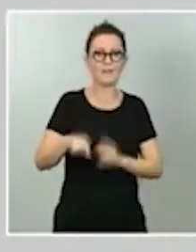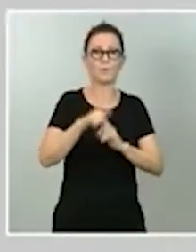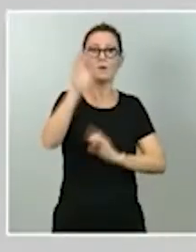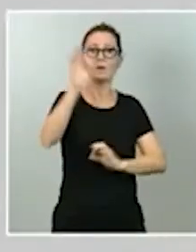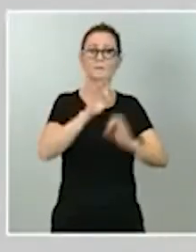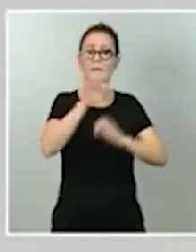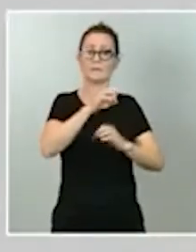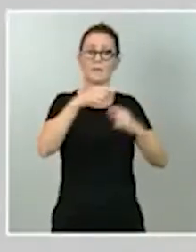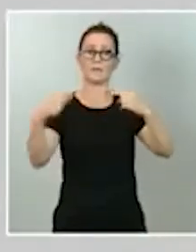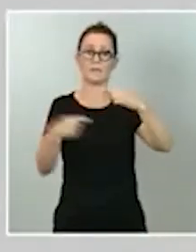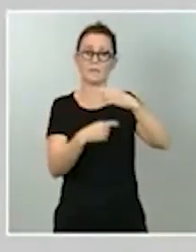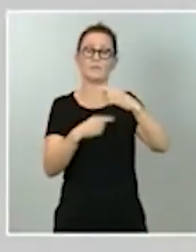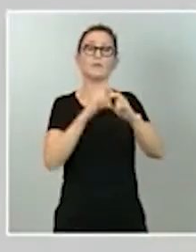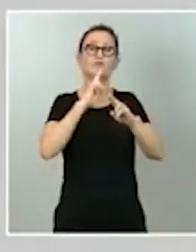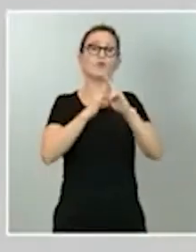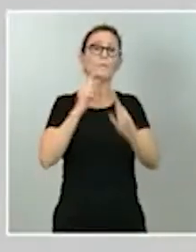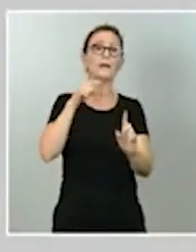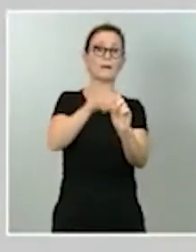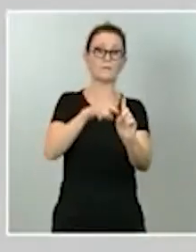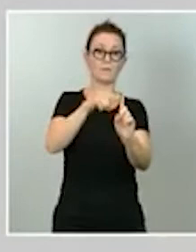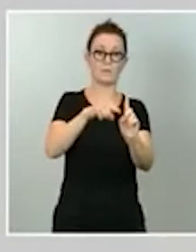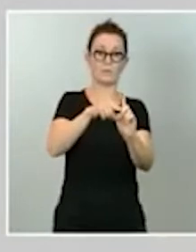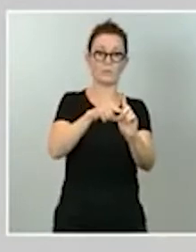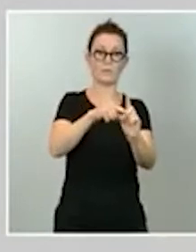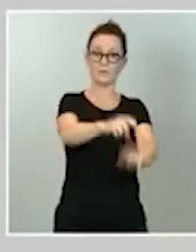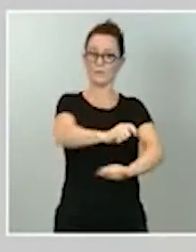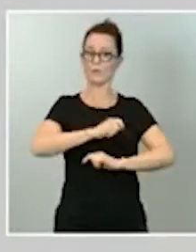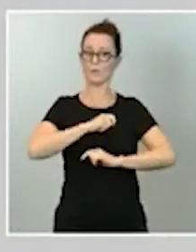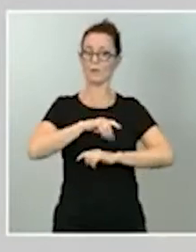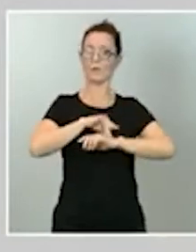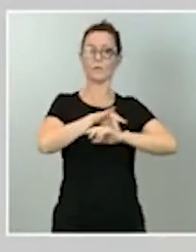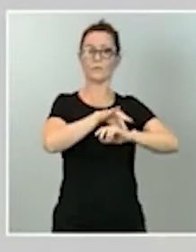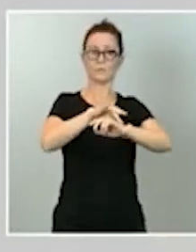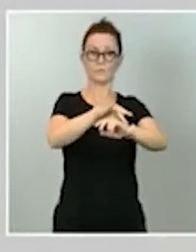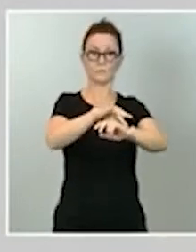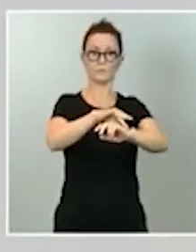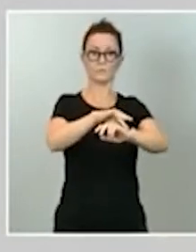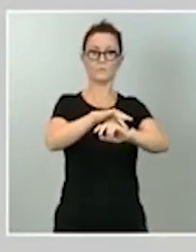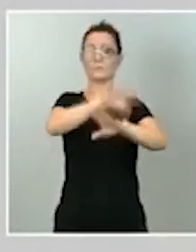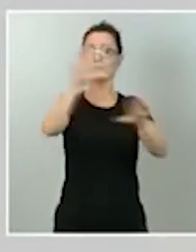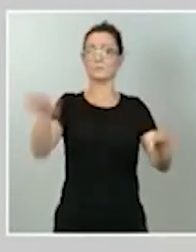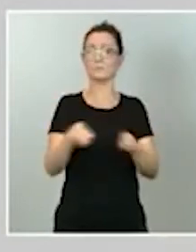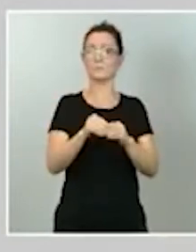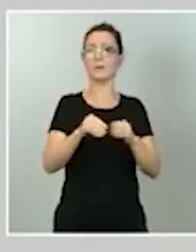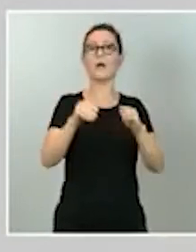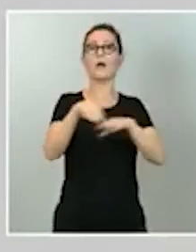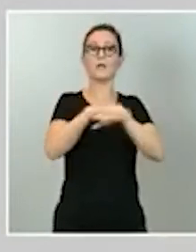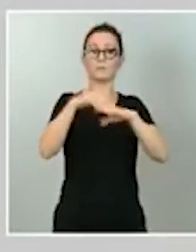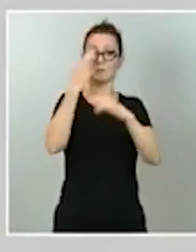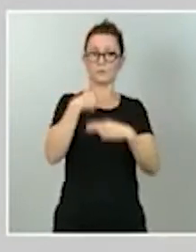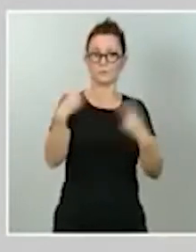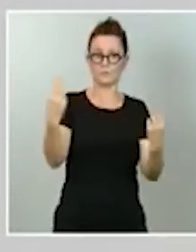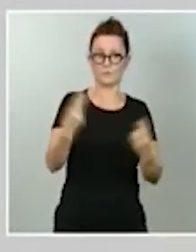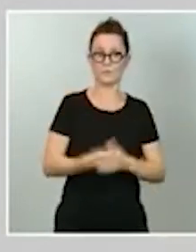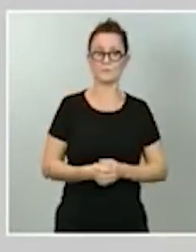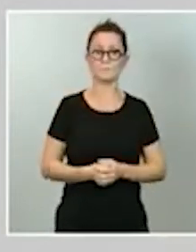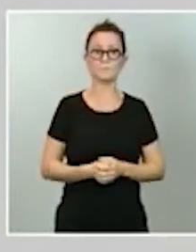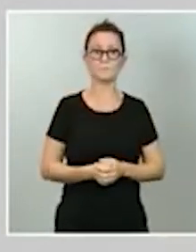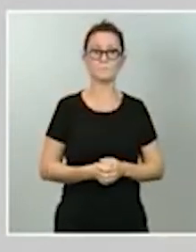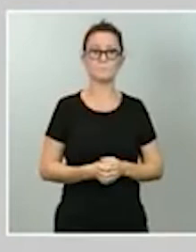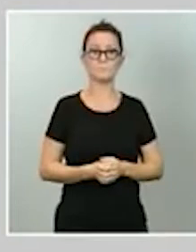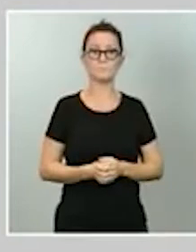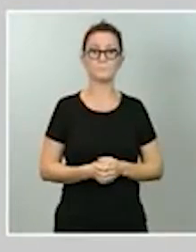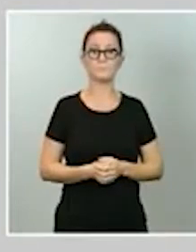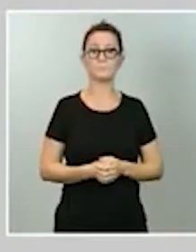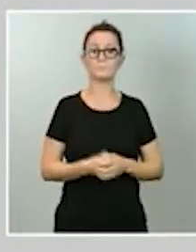referencia que van a servir de orientación y de guía para el conjunto de administraciones públicas de esta forma el déficit de